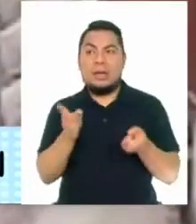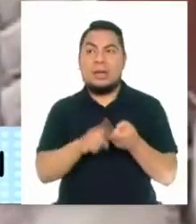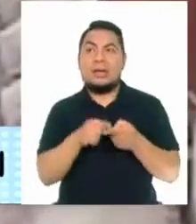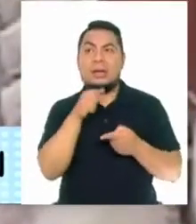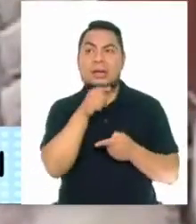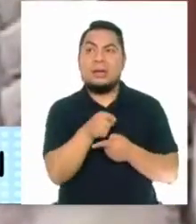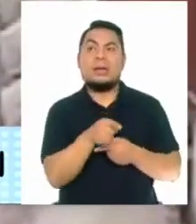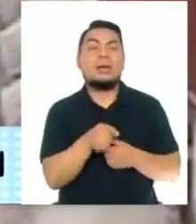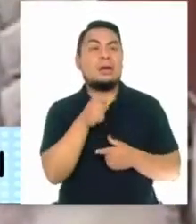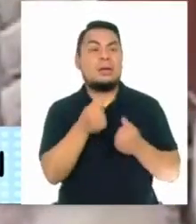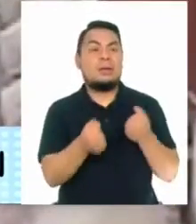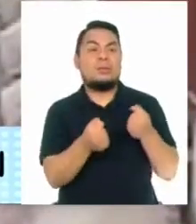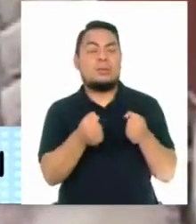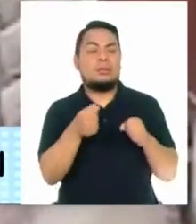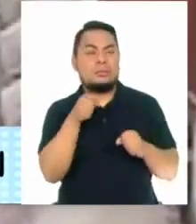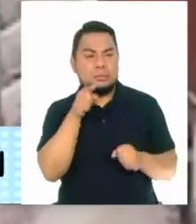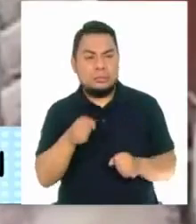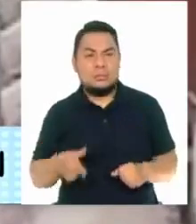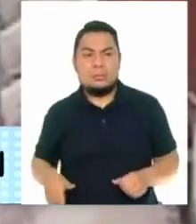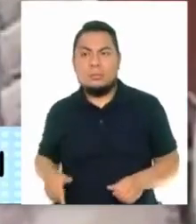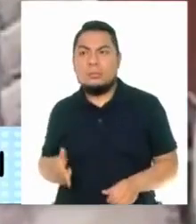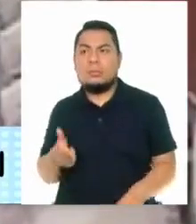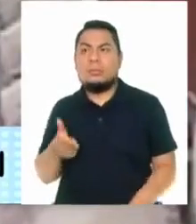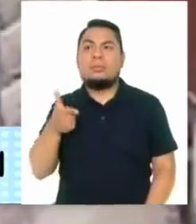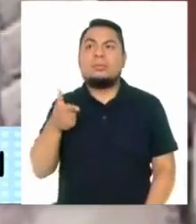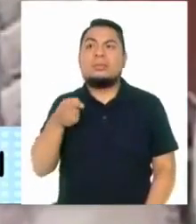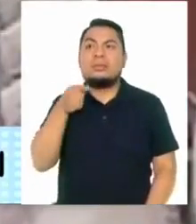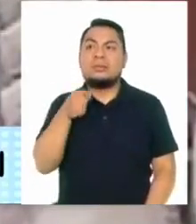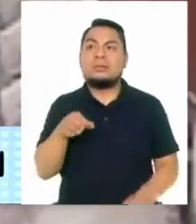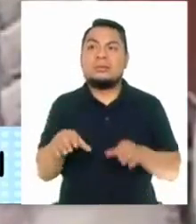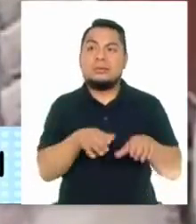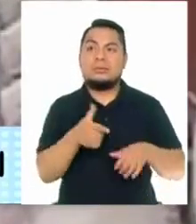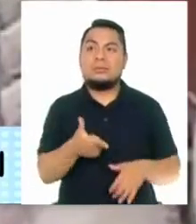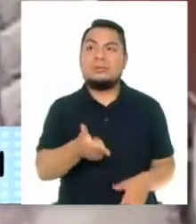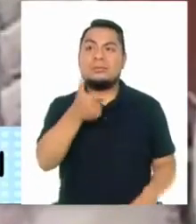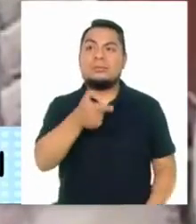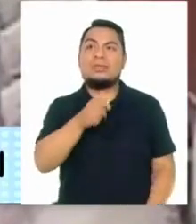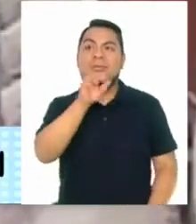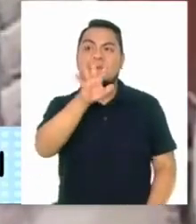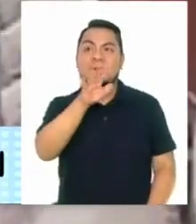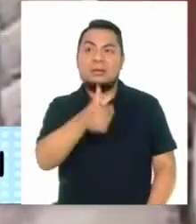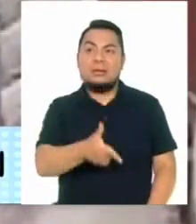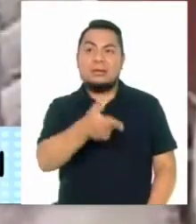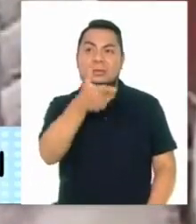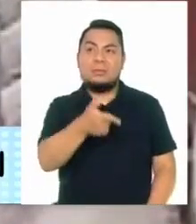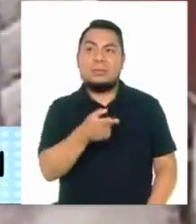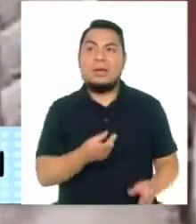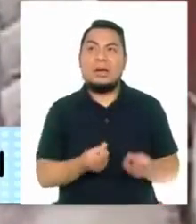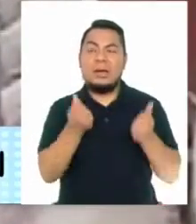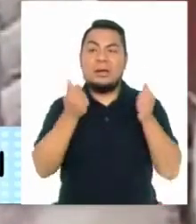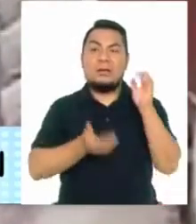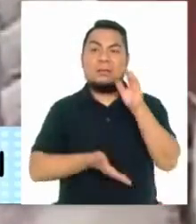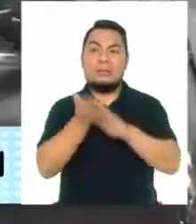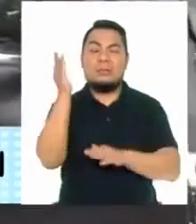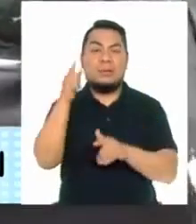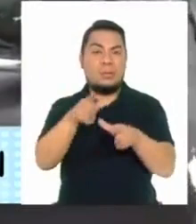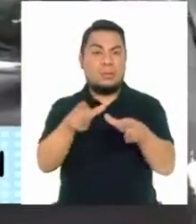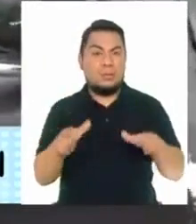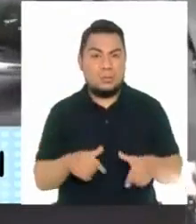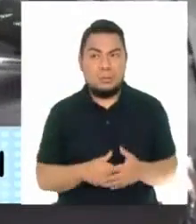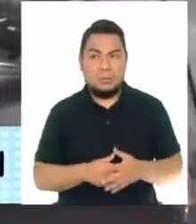ventana del asiento del copiloto saca el arma de fuego y realiza cinco disparos huyendo rápidamente del lugar